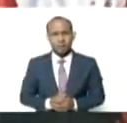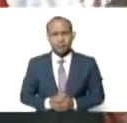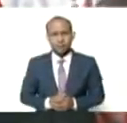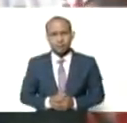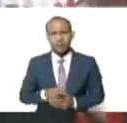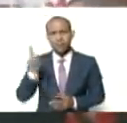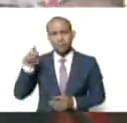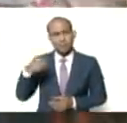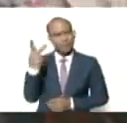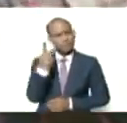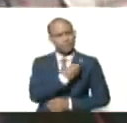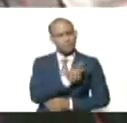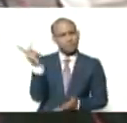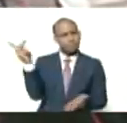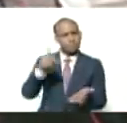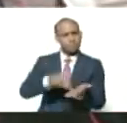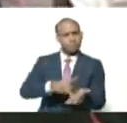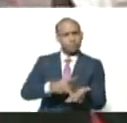que viene